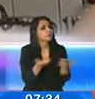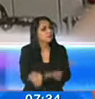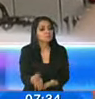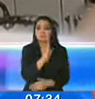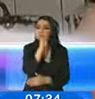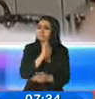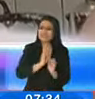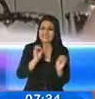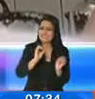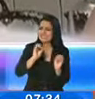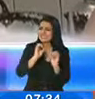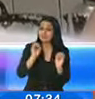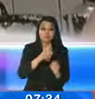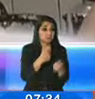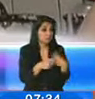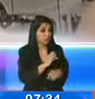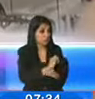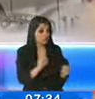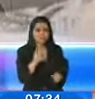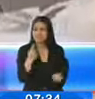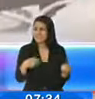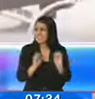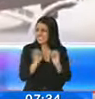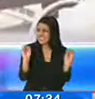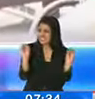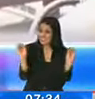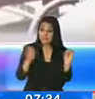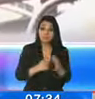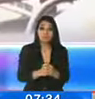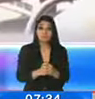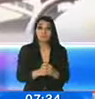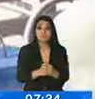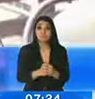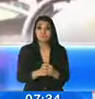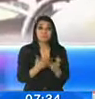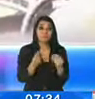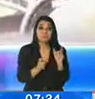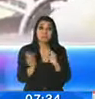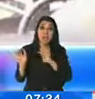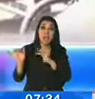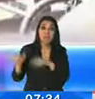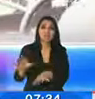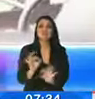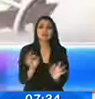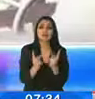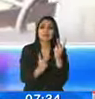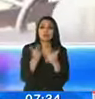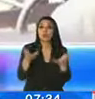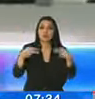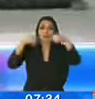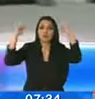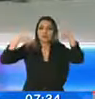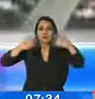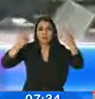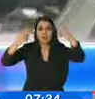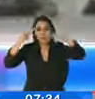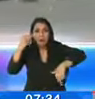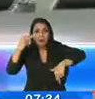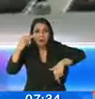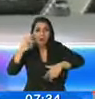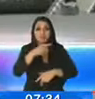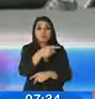Ninguno. O sea, no han vendido nada. No me han vendido nada. Es seguro que no viene la misma cantidad porque no hay el puente. Porque de allá